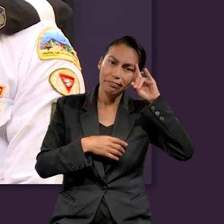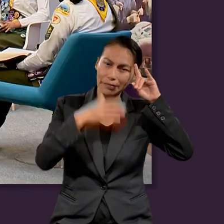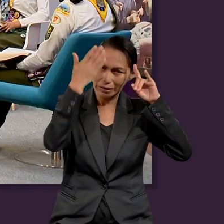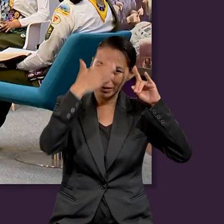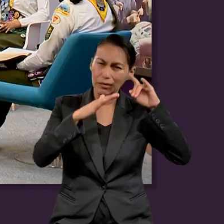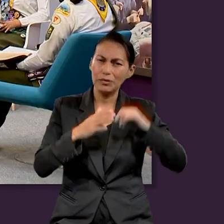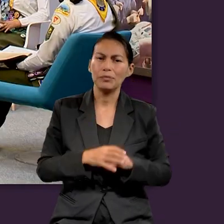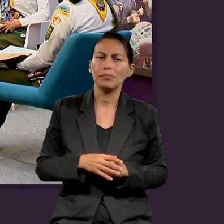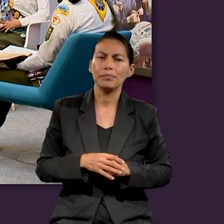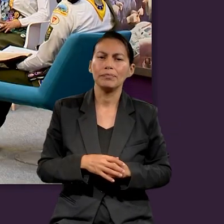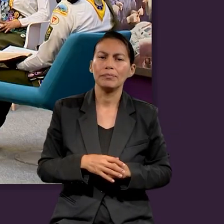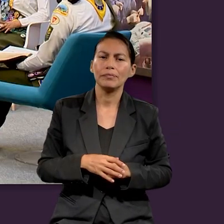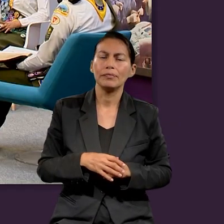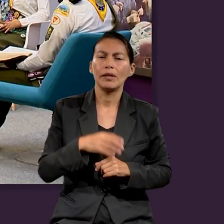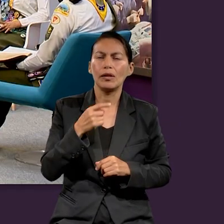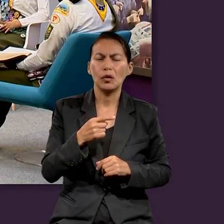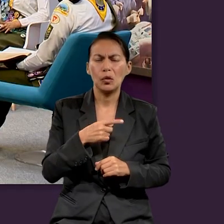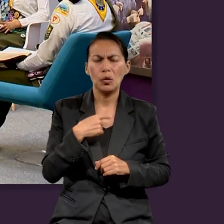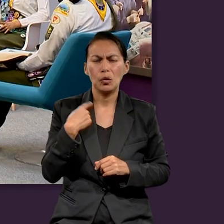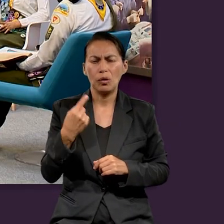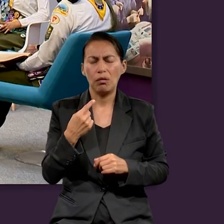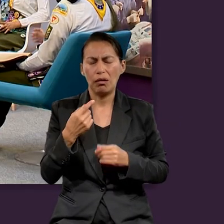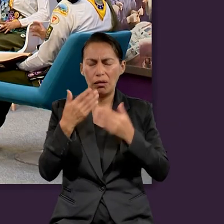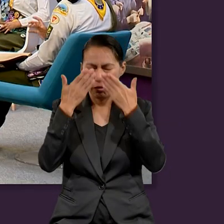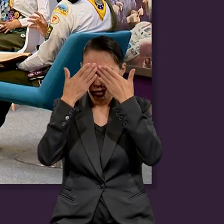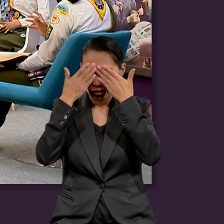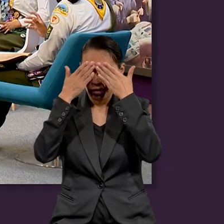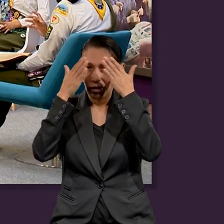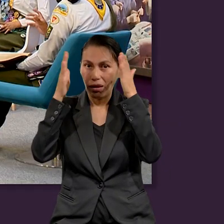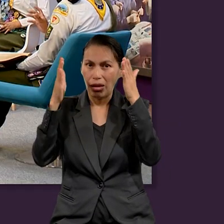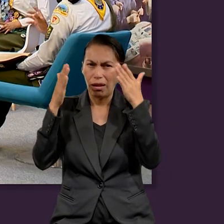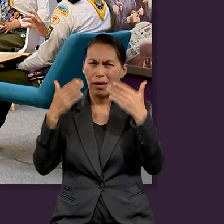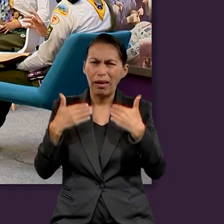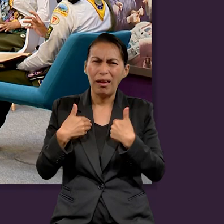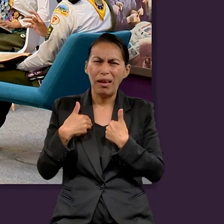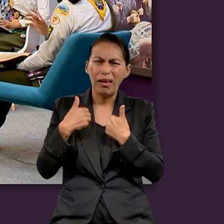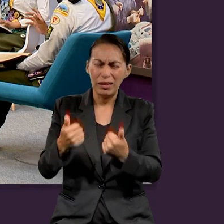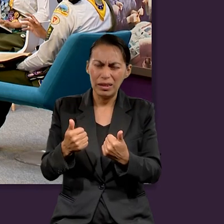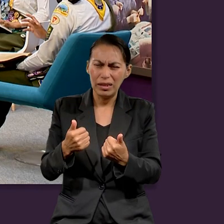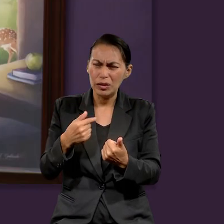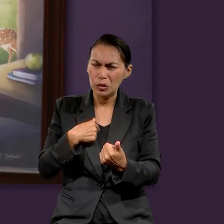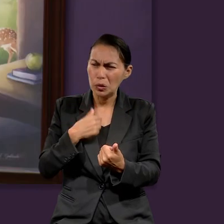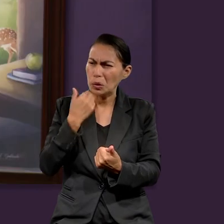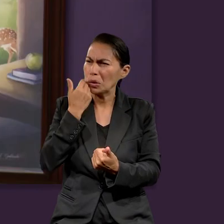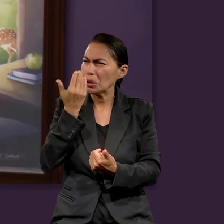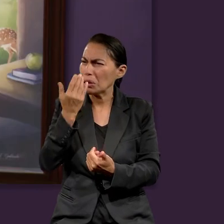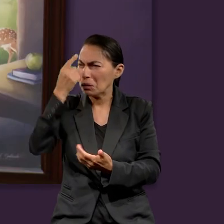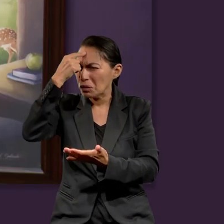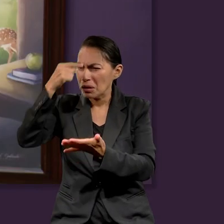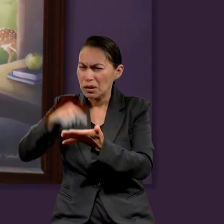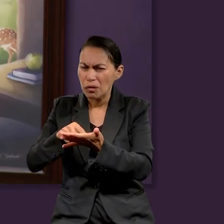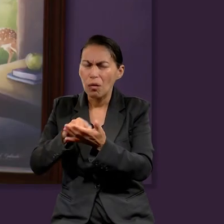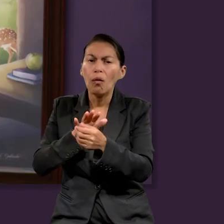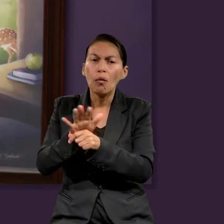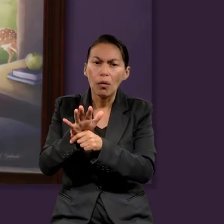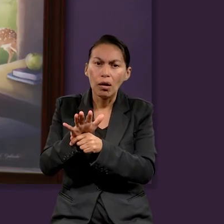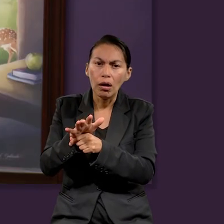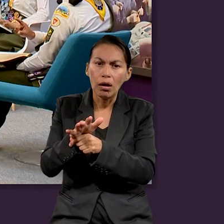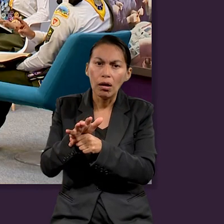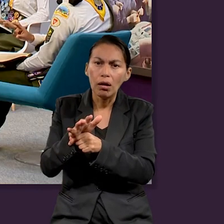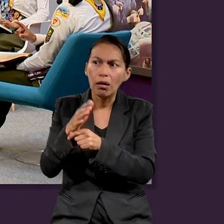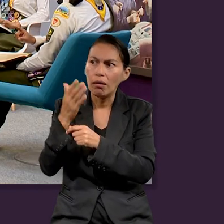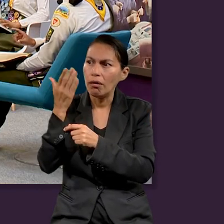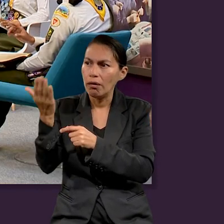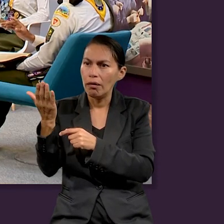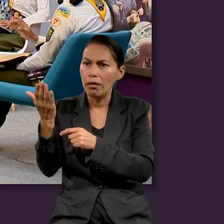entonces lo que nosotros podemos hacer es tener bien claro las bases de lo que nosotros creemos para no dejarnos llevar tan fácil por